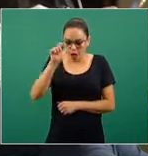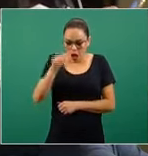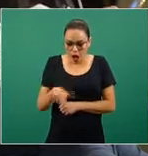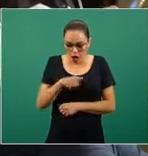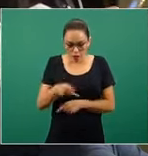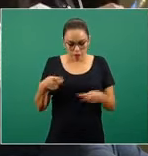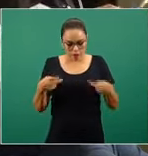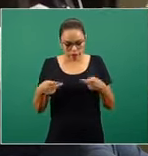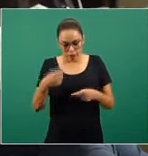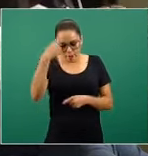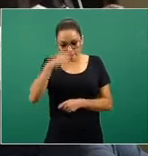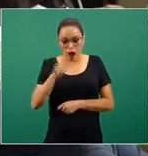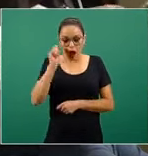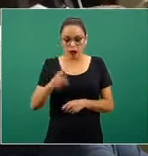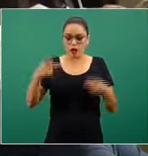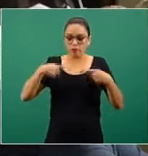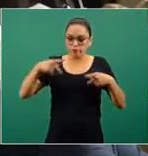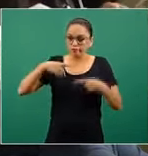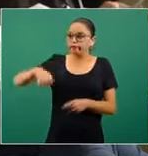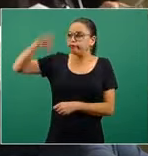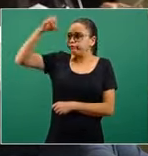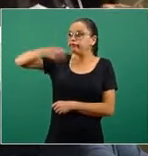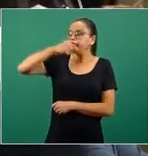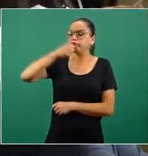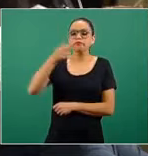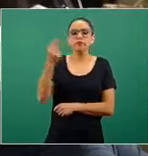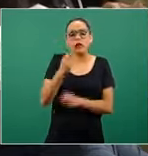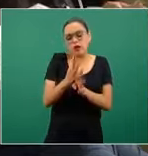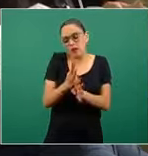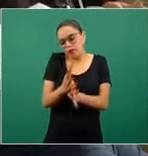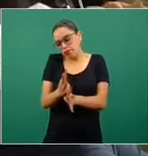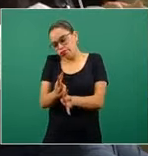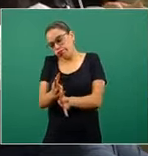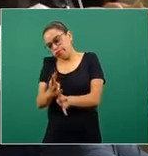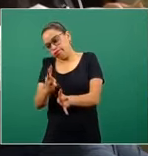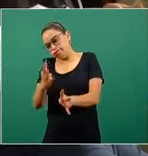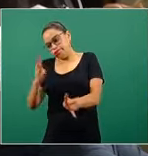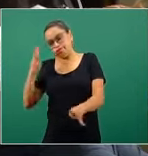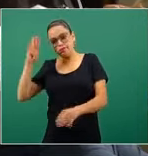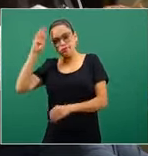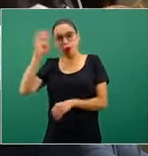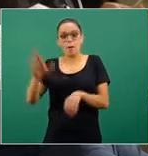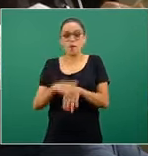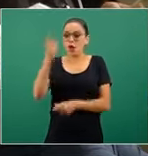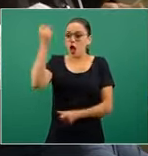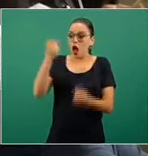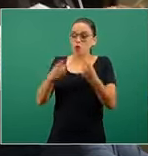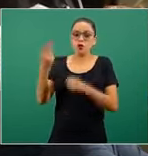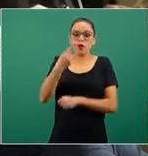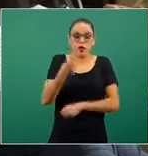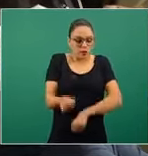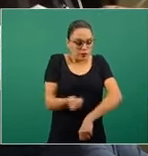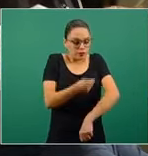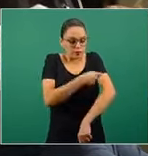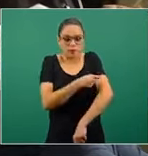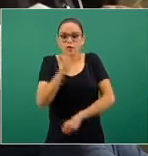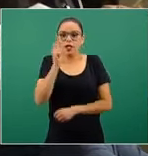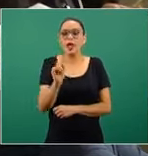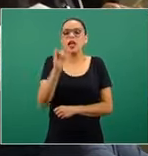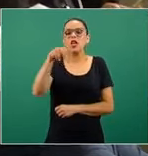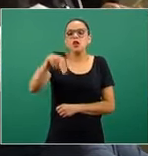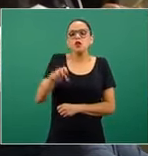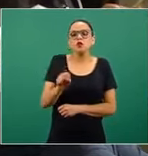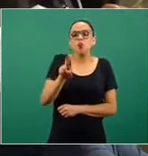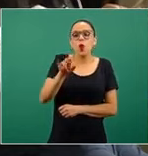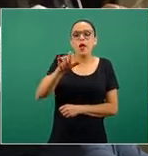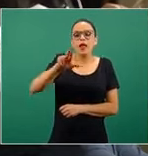filas de los adultos mayores, que muchos tienen que tomar medicamentos, que tienen que ponerse insulina, que tienen que estar todo el tiempo